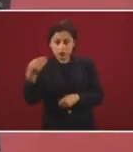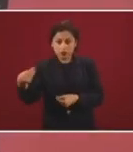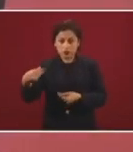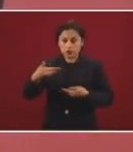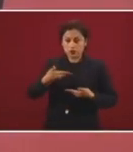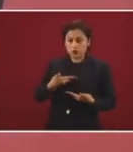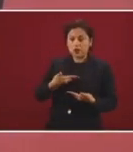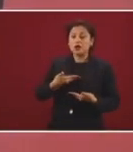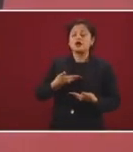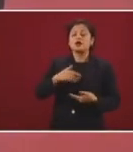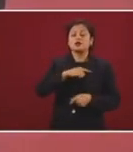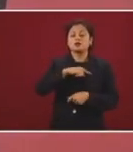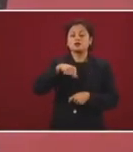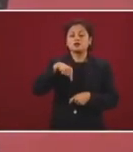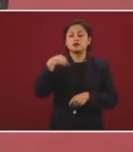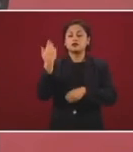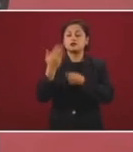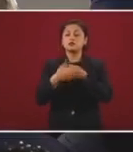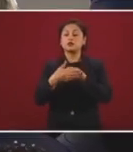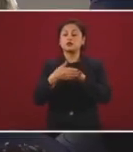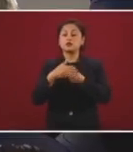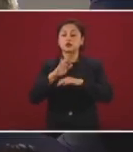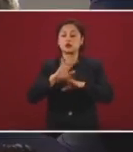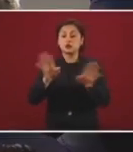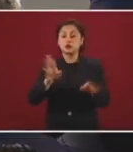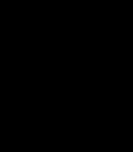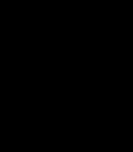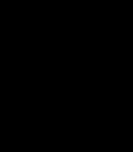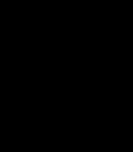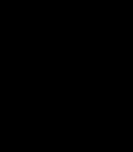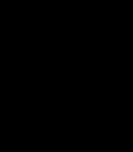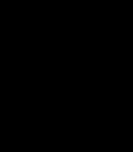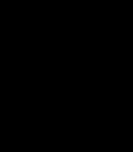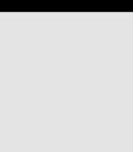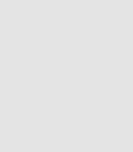delincuenciales y calificó de descompuesto al Estado.